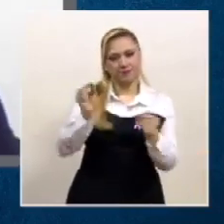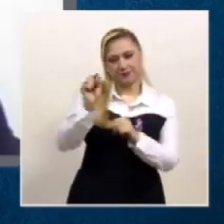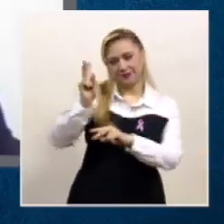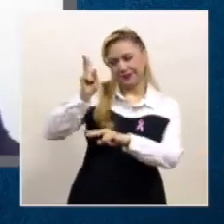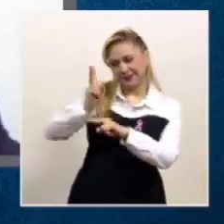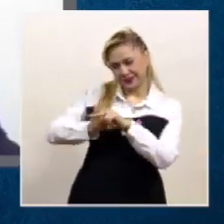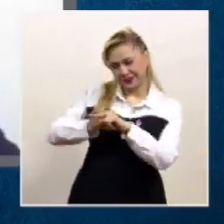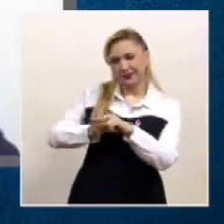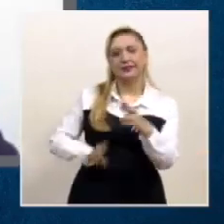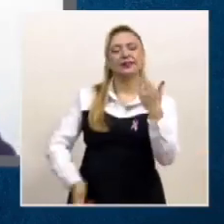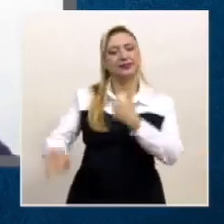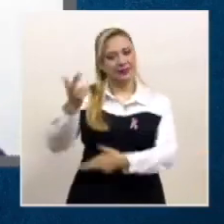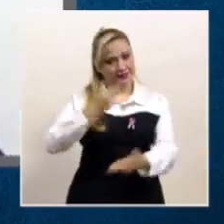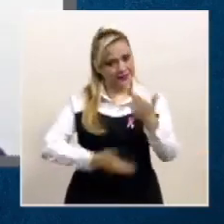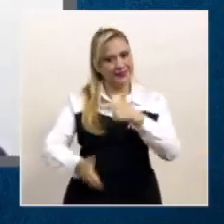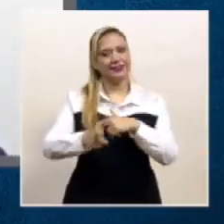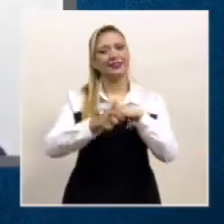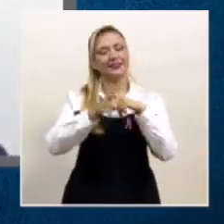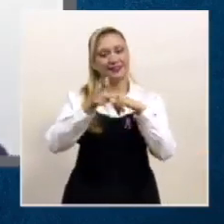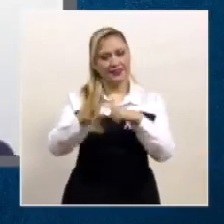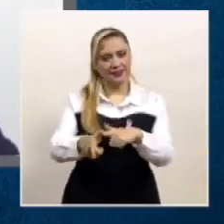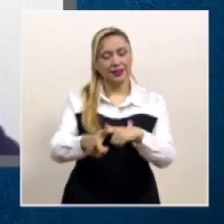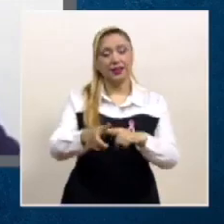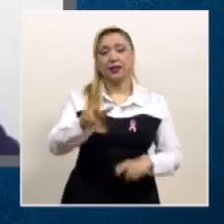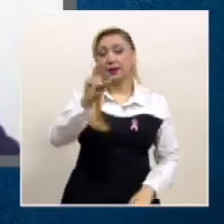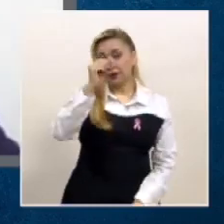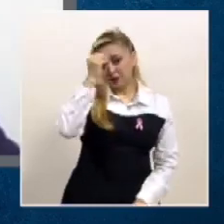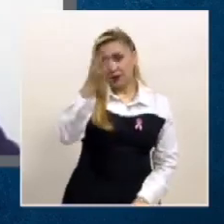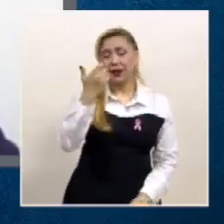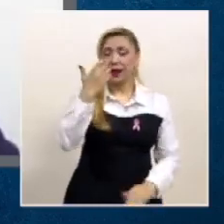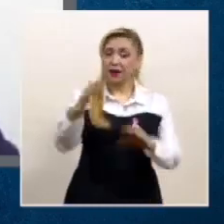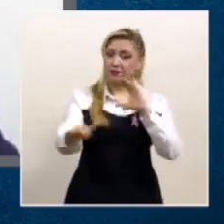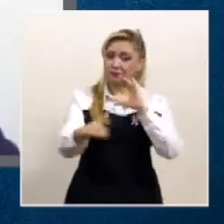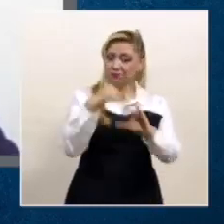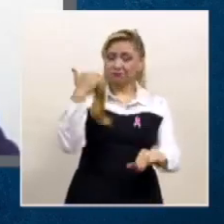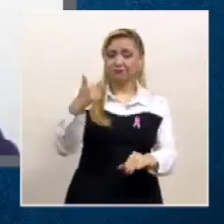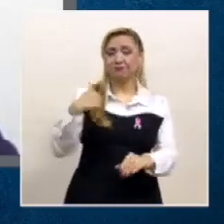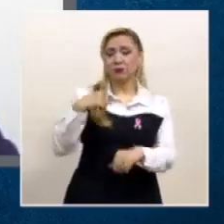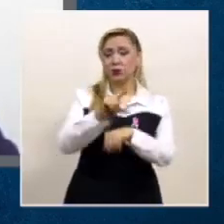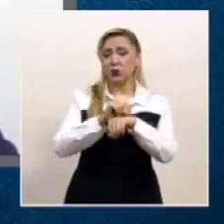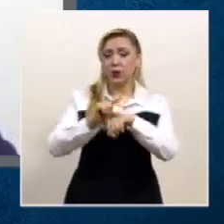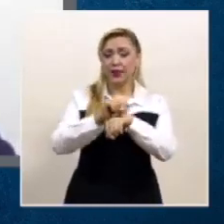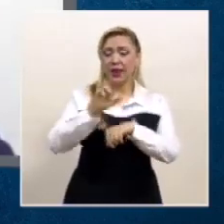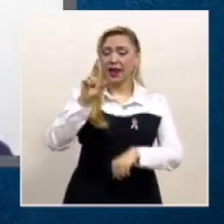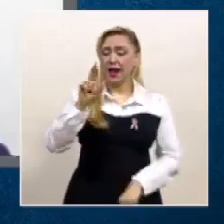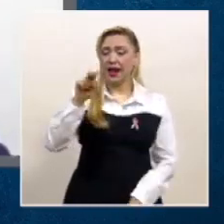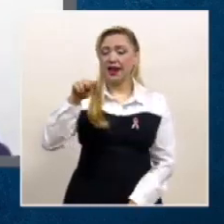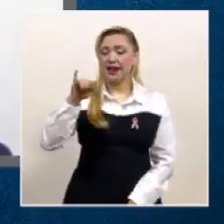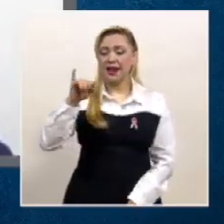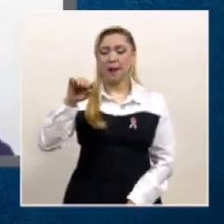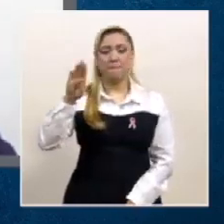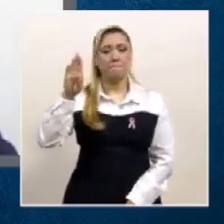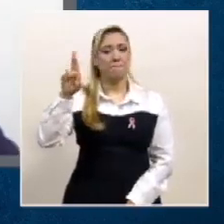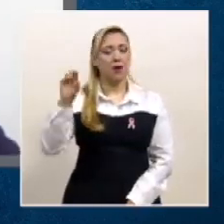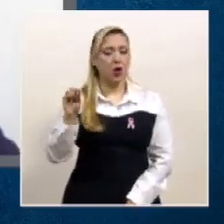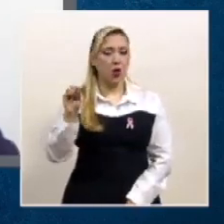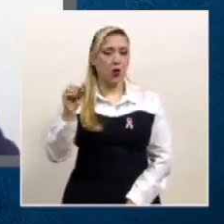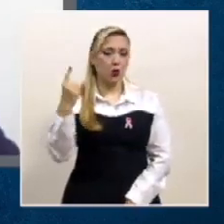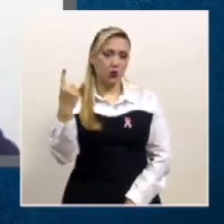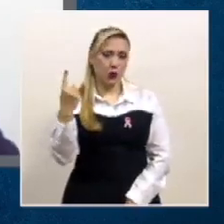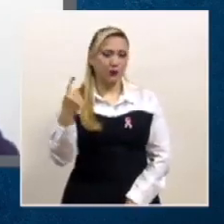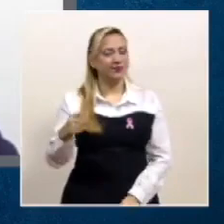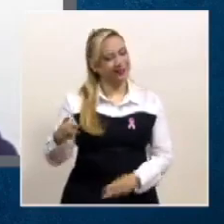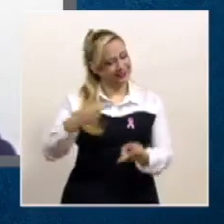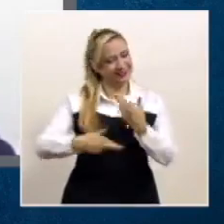momento de hacer una primera pausa, ya regresamos. Les recuerdo que nos pueden mandar sus comentarios a mi cuenta de Twitter rmiembro1 o a la cuenta de Twitter de Justicia 3.